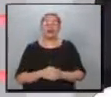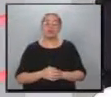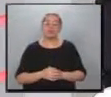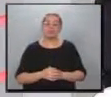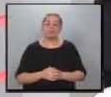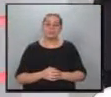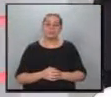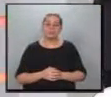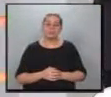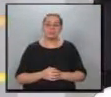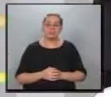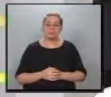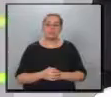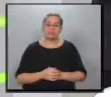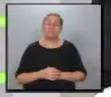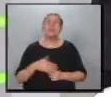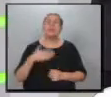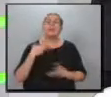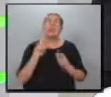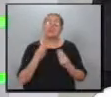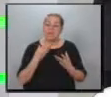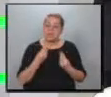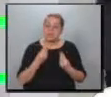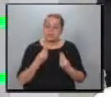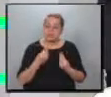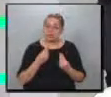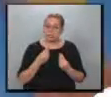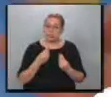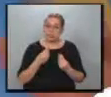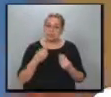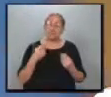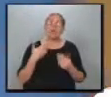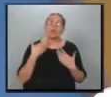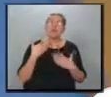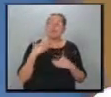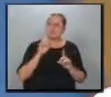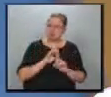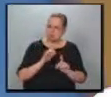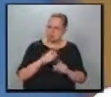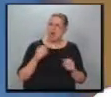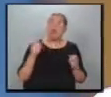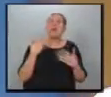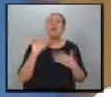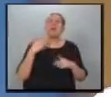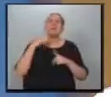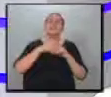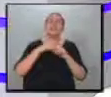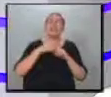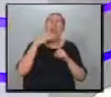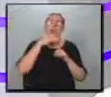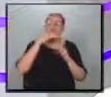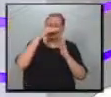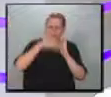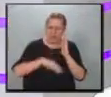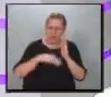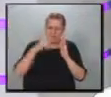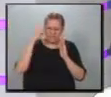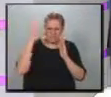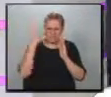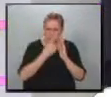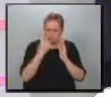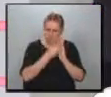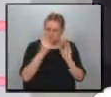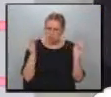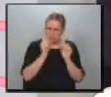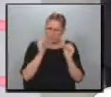esto nada más, no hay que temer y enfriarlo o bajarle la temperatura 10 minutos, 15